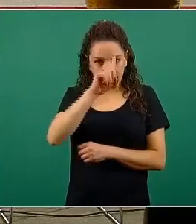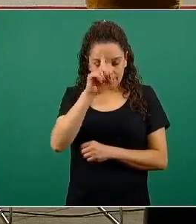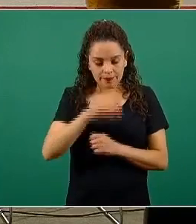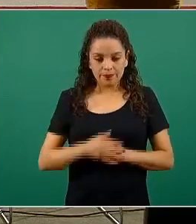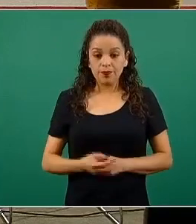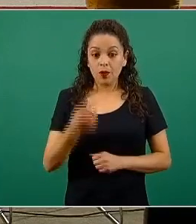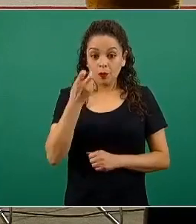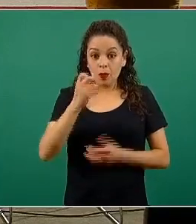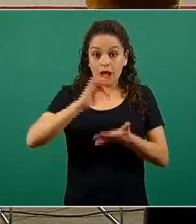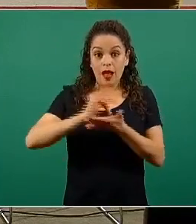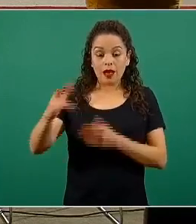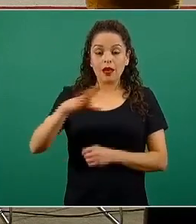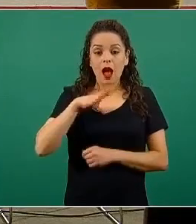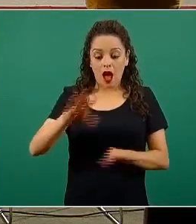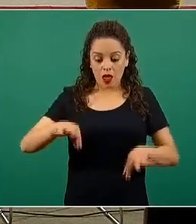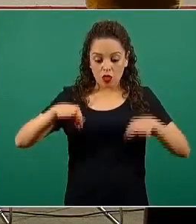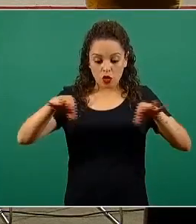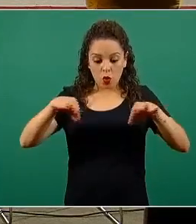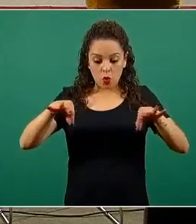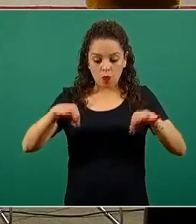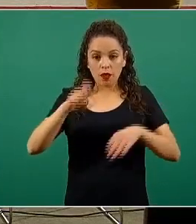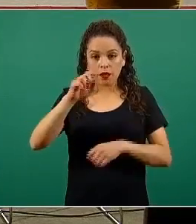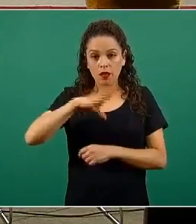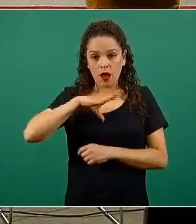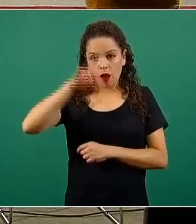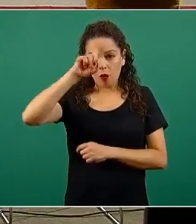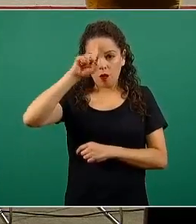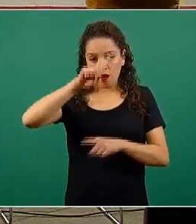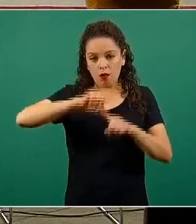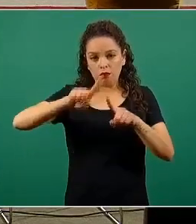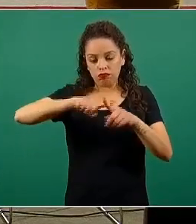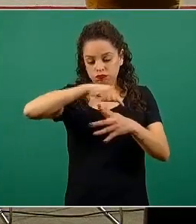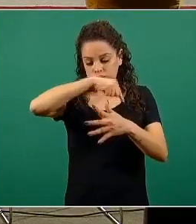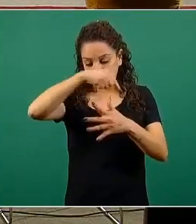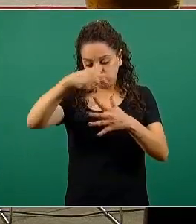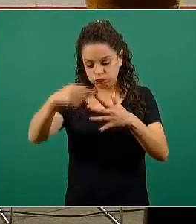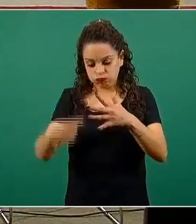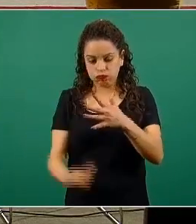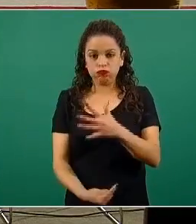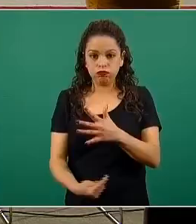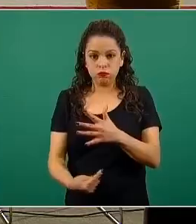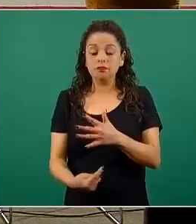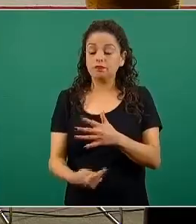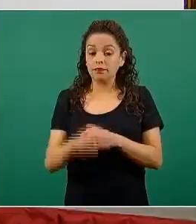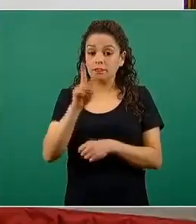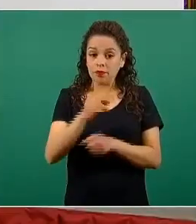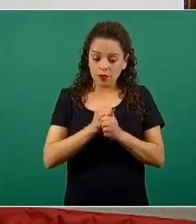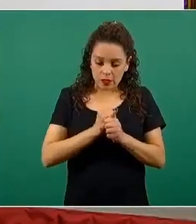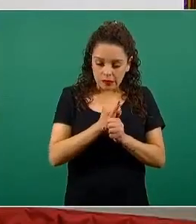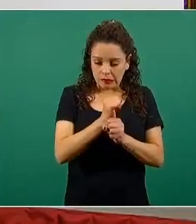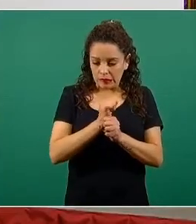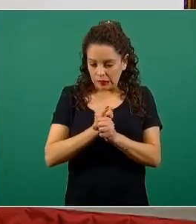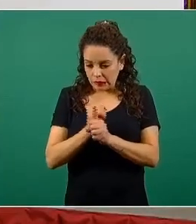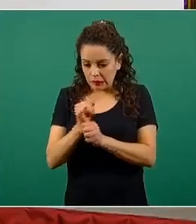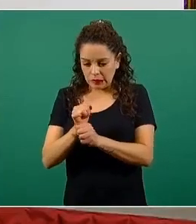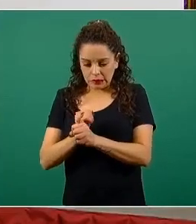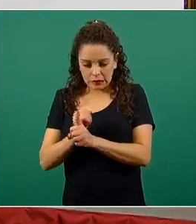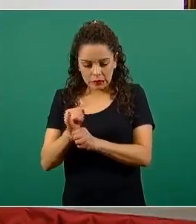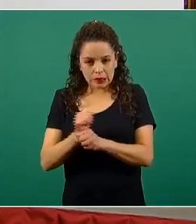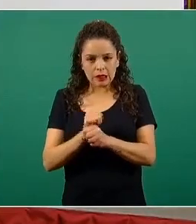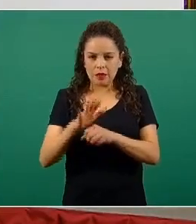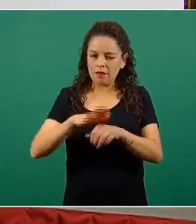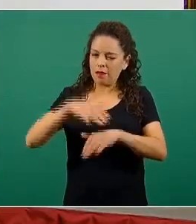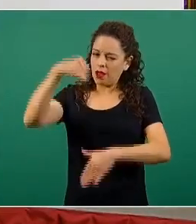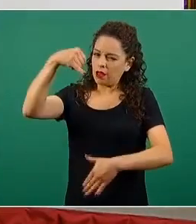un documento que tiene recomendaciones sumamente valiosas, un análisis muy crítico que nos permite orientar